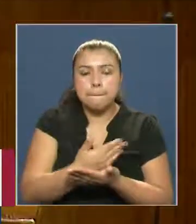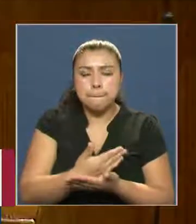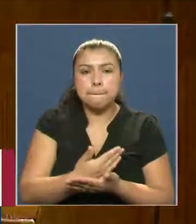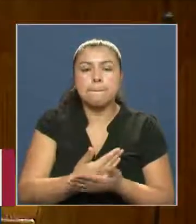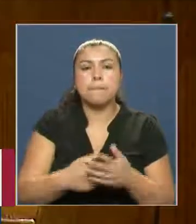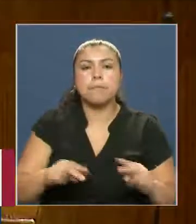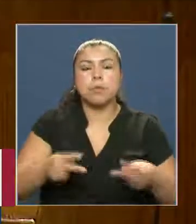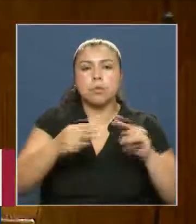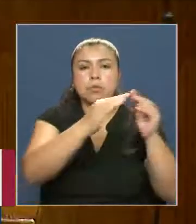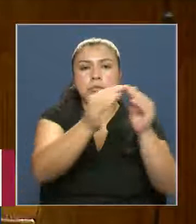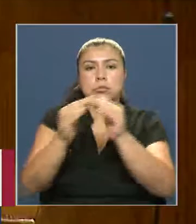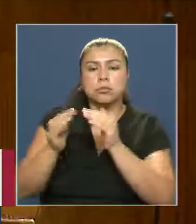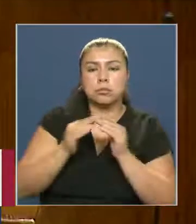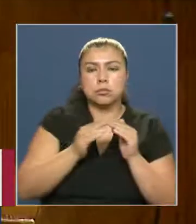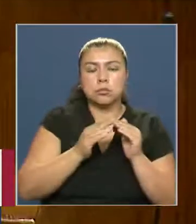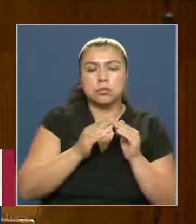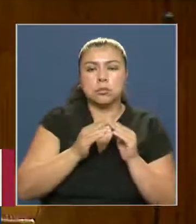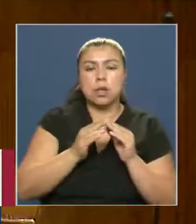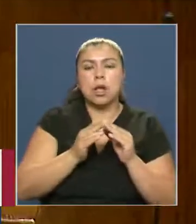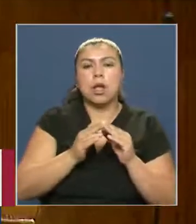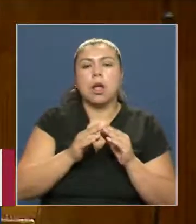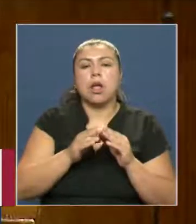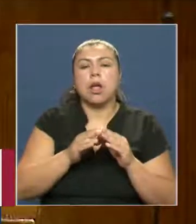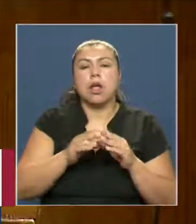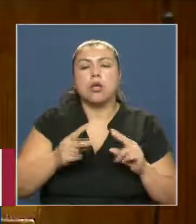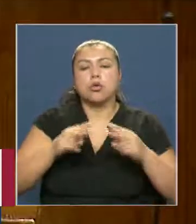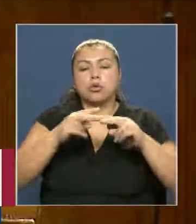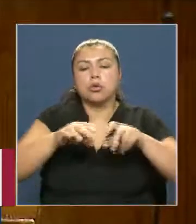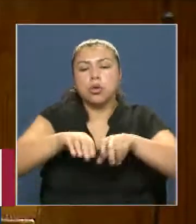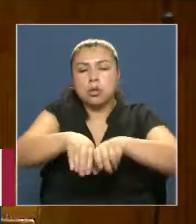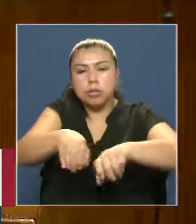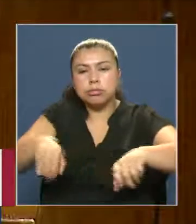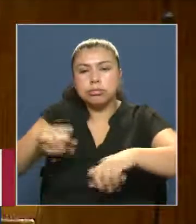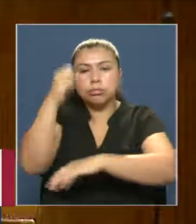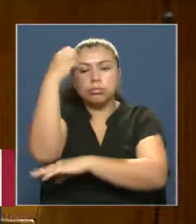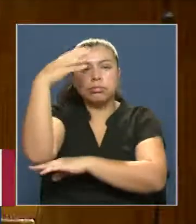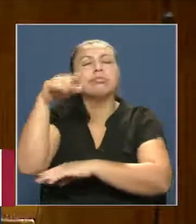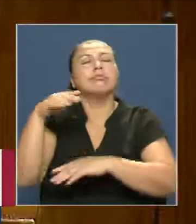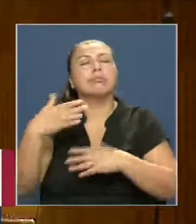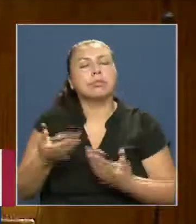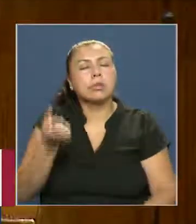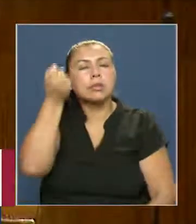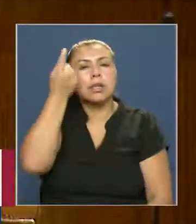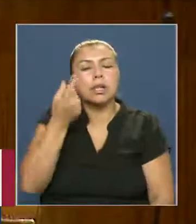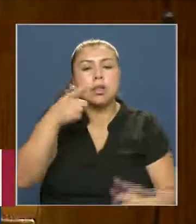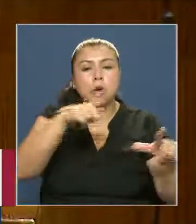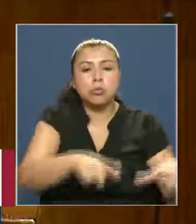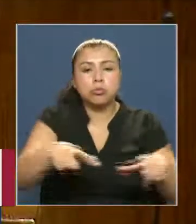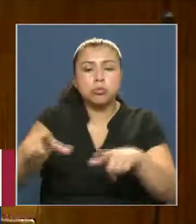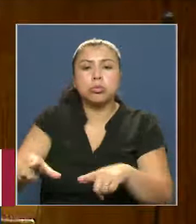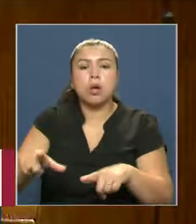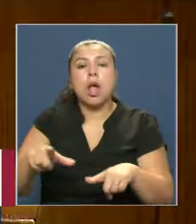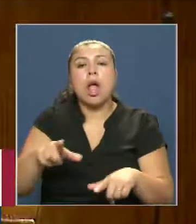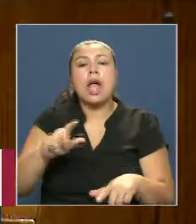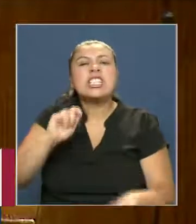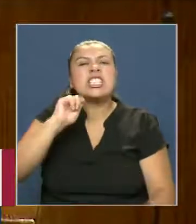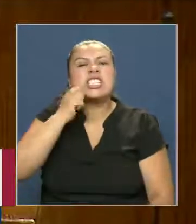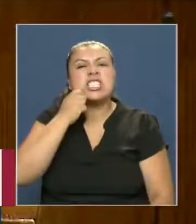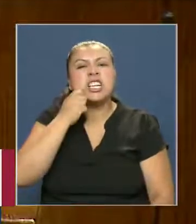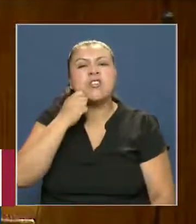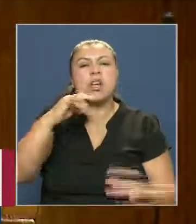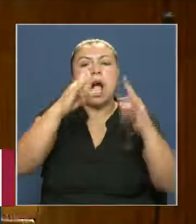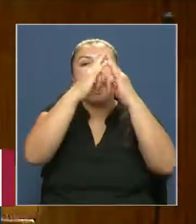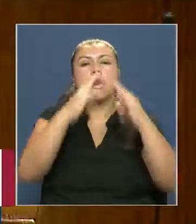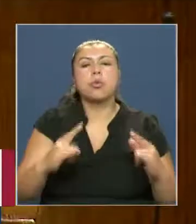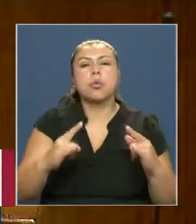vivienda e infraestructuras sanitarias. Asimismo, se entiende por asentamientos irregulares a los campamentos bajo